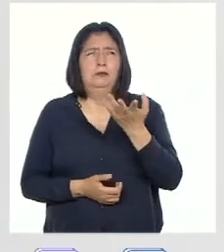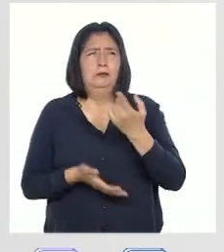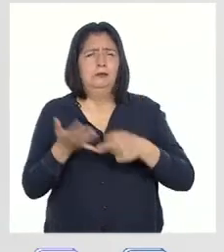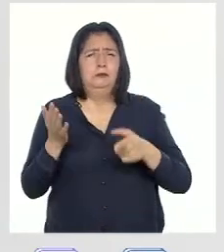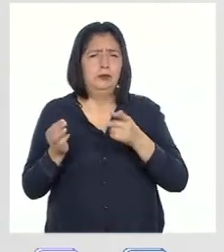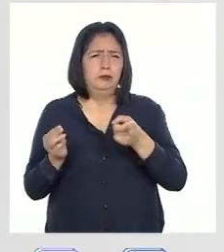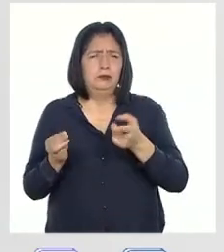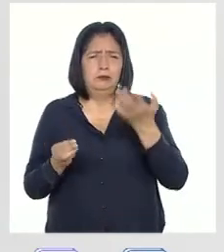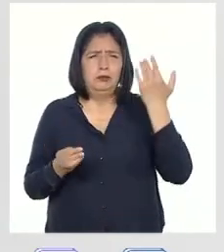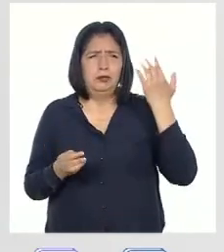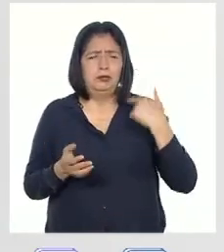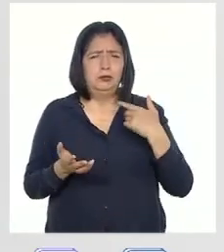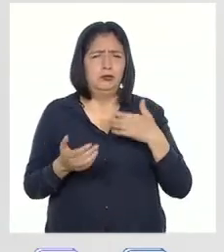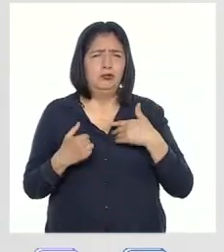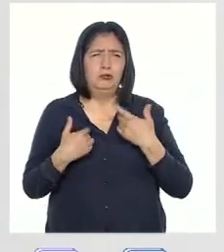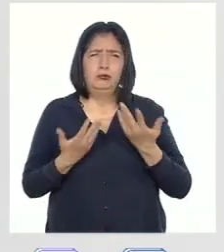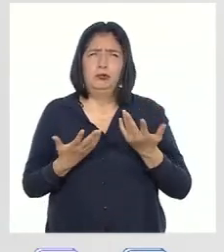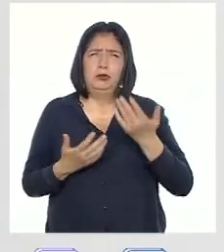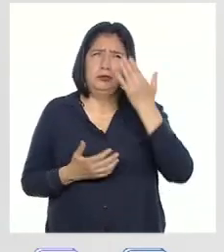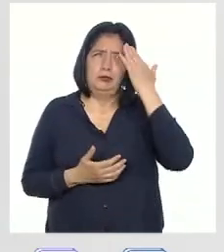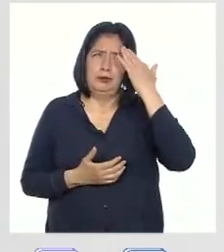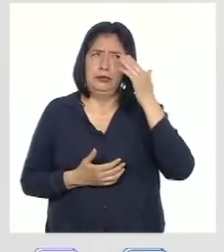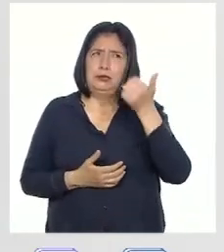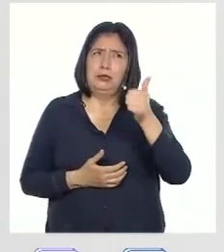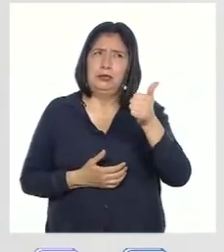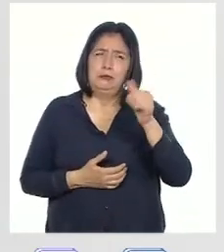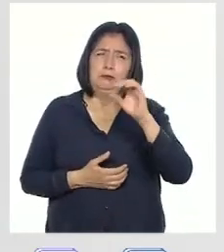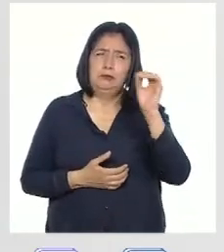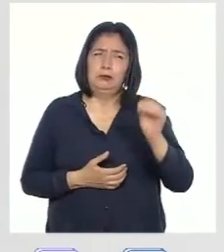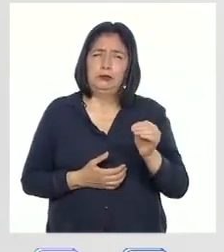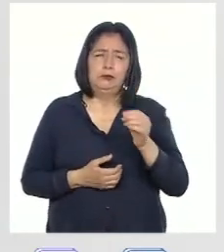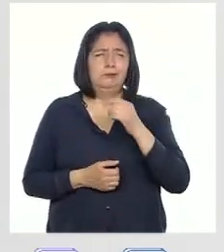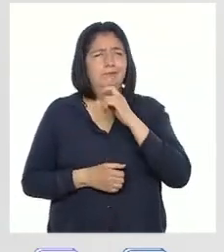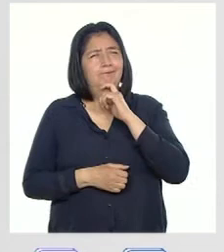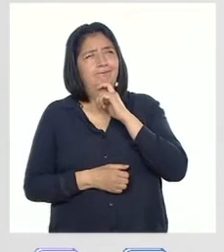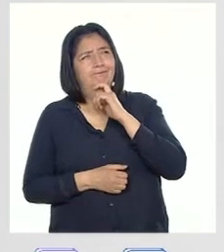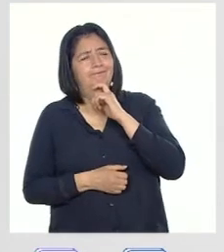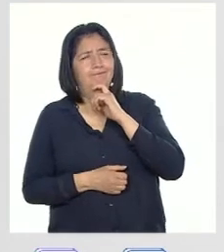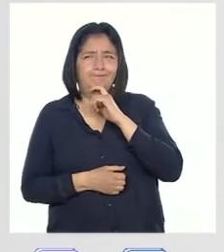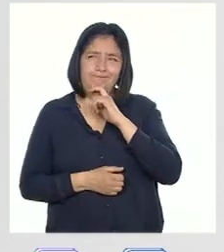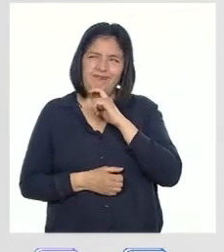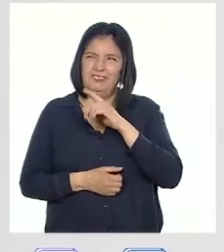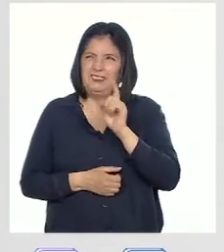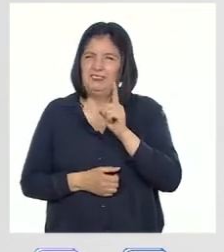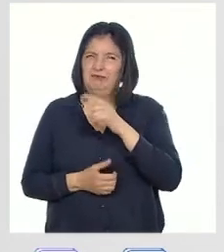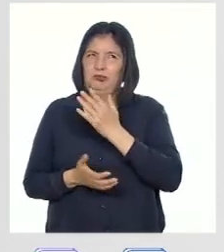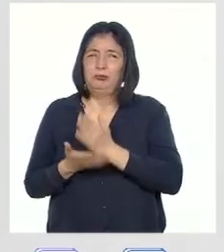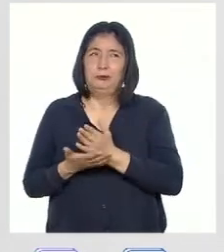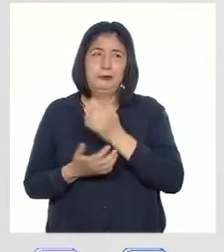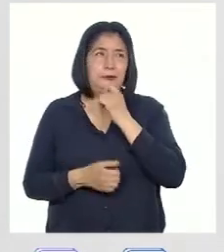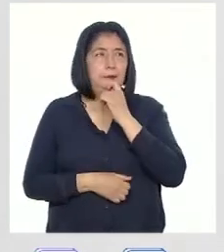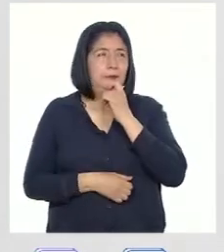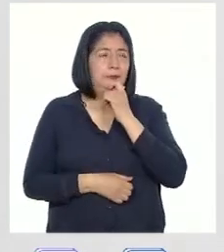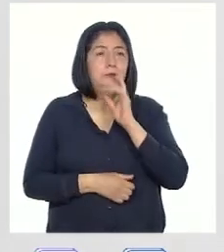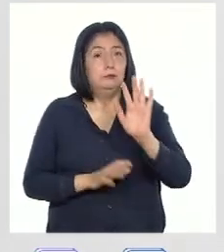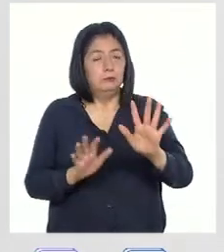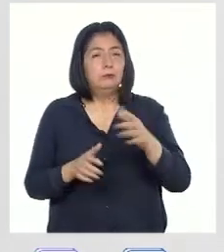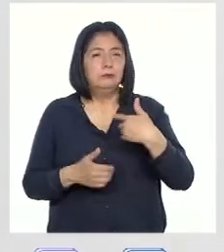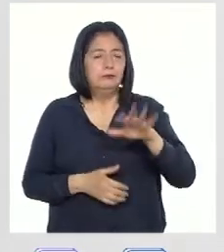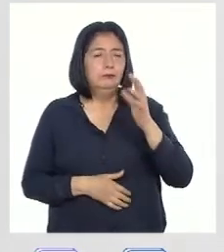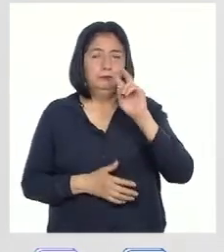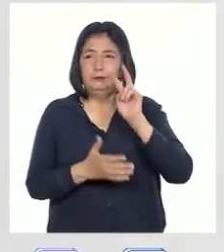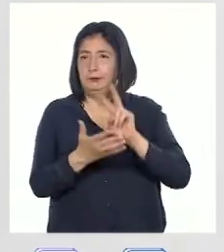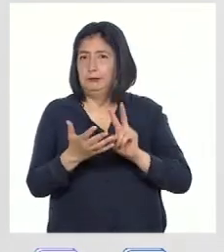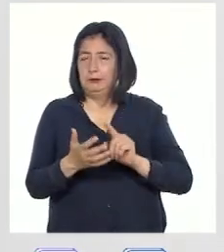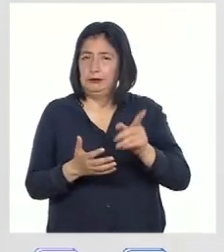con la estrategia anterior solo podíamos calcular el 10%. ¡Uy! ¡Qué problema! Como hemos